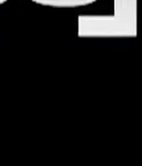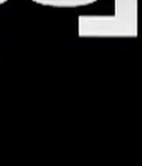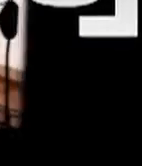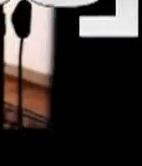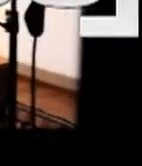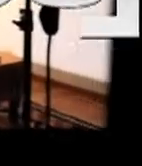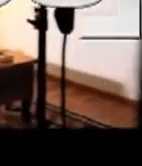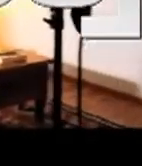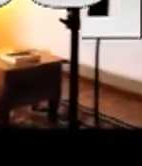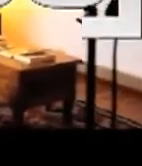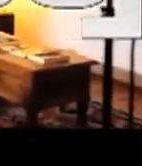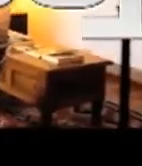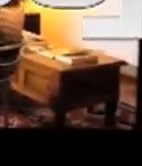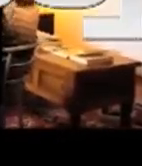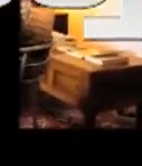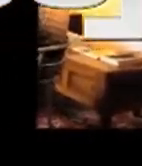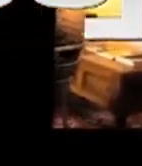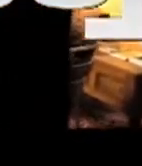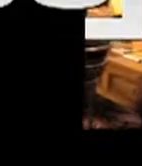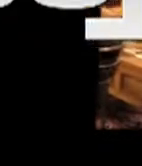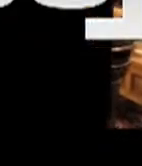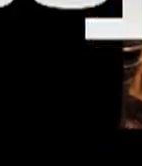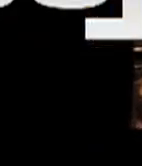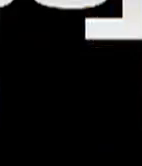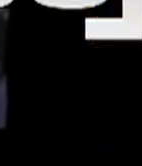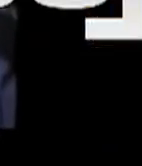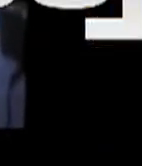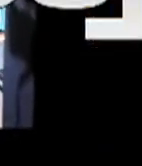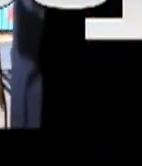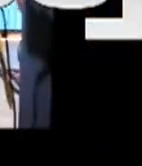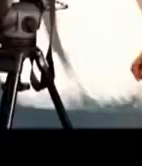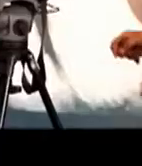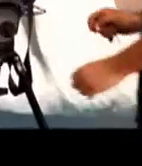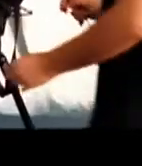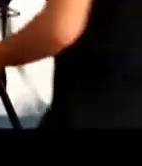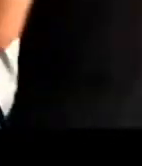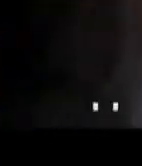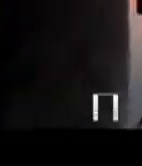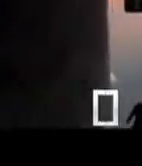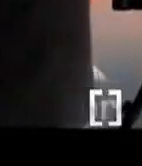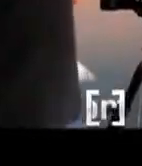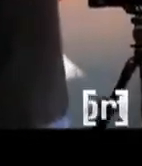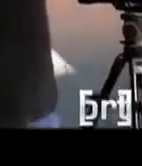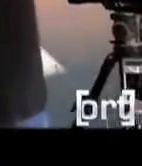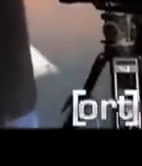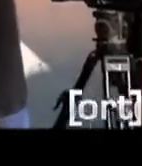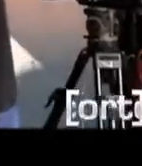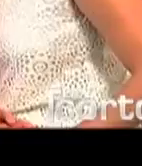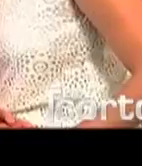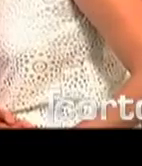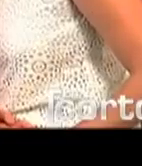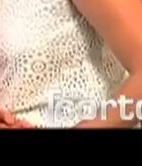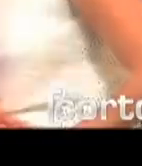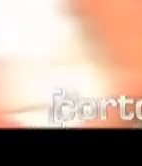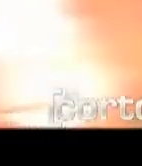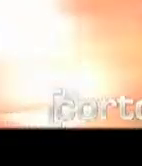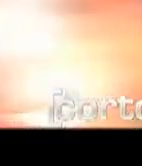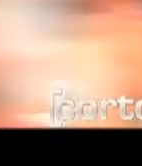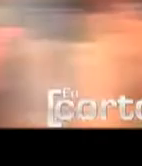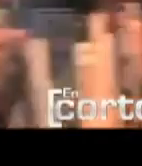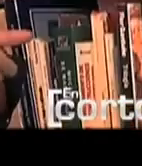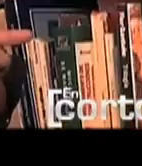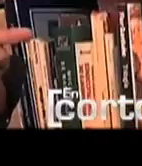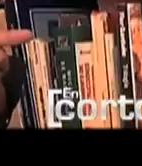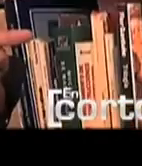Próximamente va a salir esa entrevista, con mucha gente también de las artes, jóvenes que están haciendo proyectos